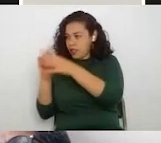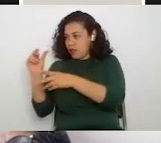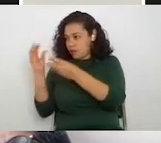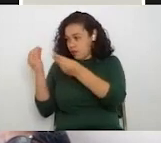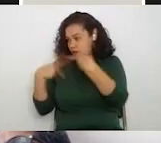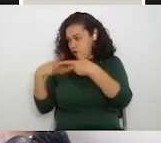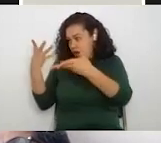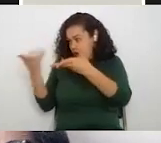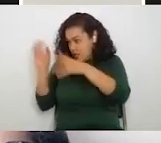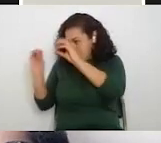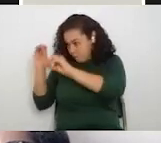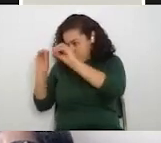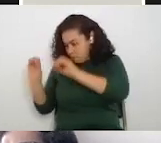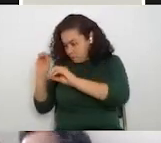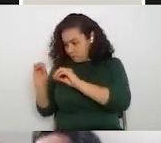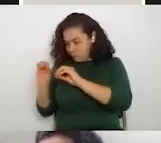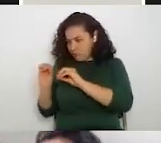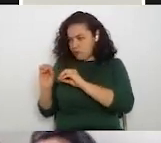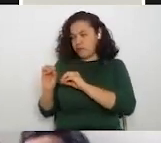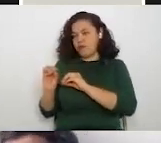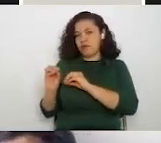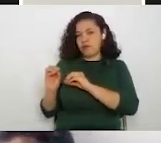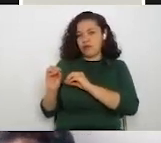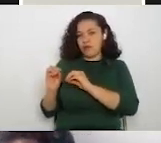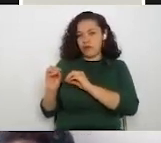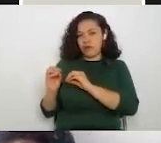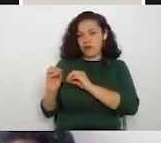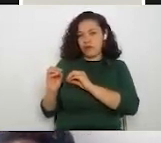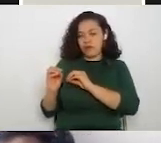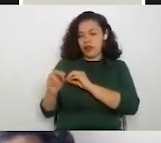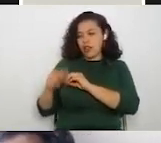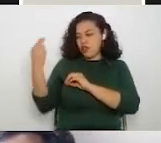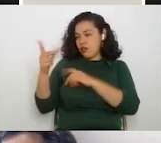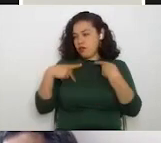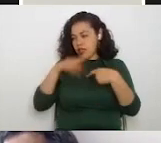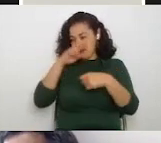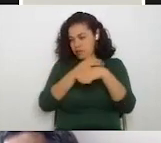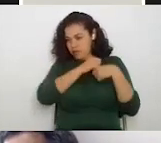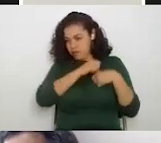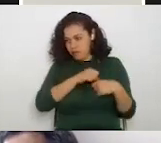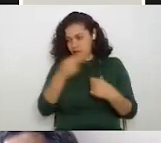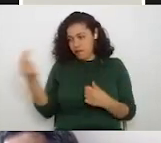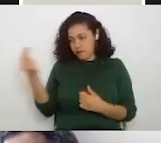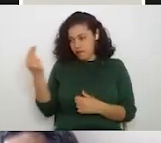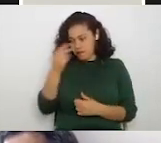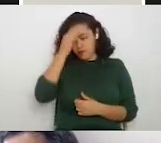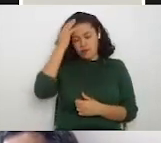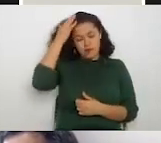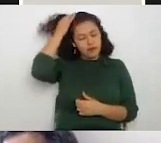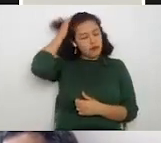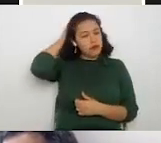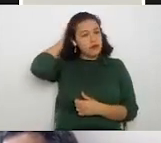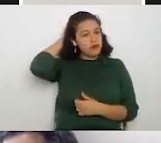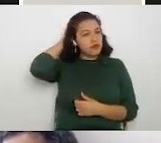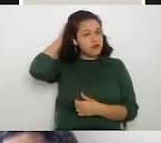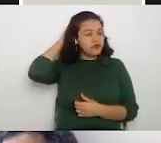personas, se solicita siempre, bueno, el nombre de un responsable. Entonces, ¿se pone el